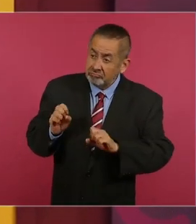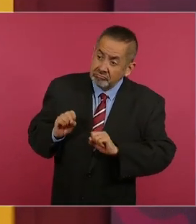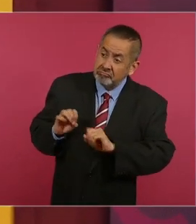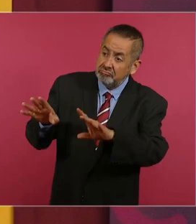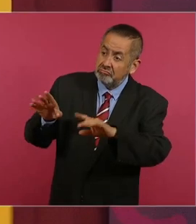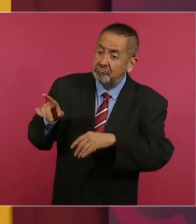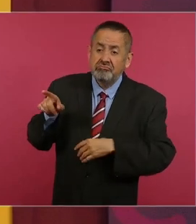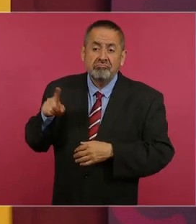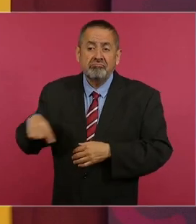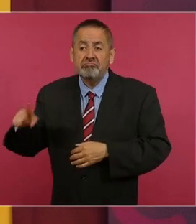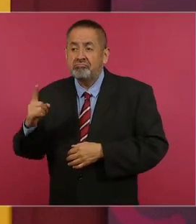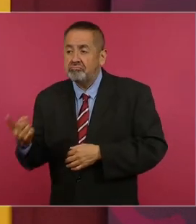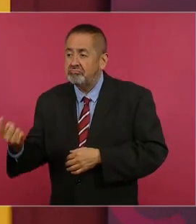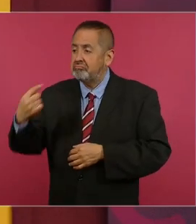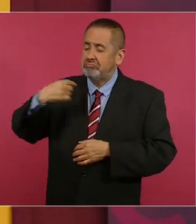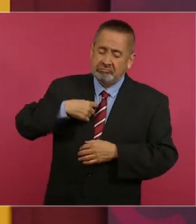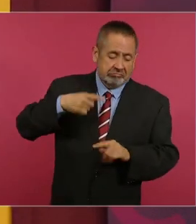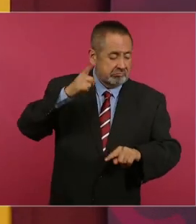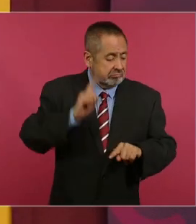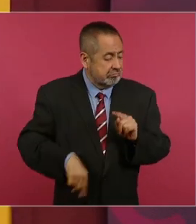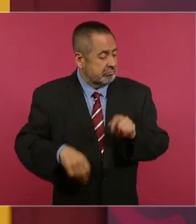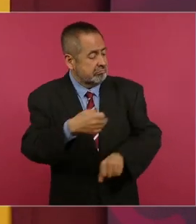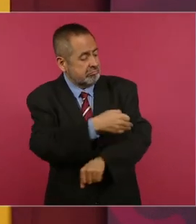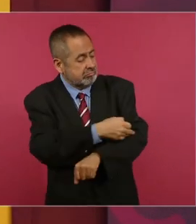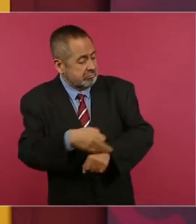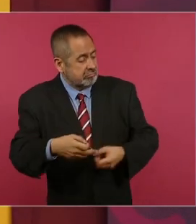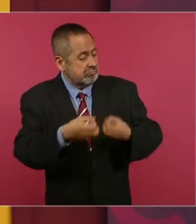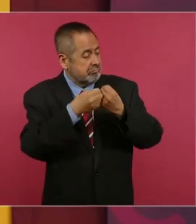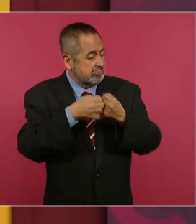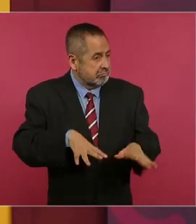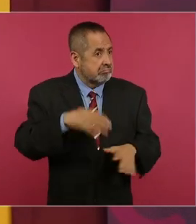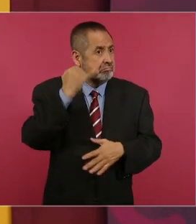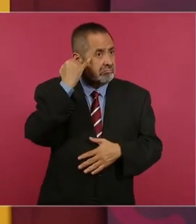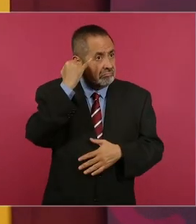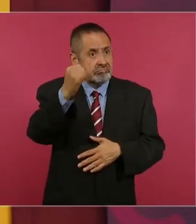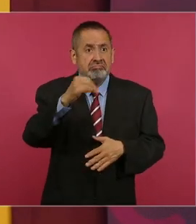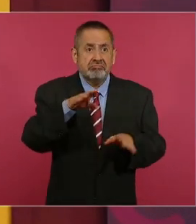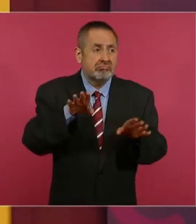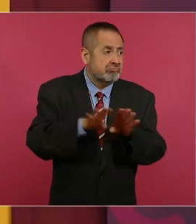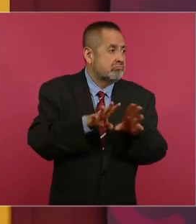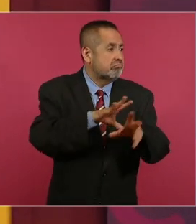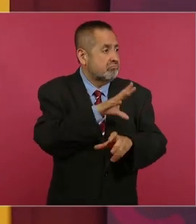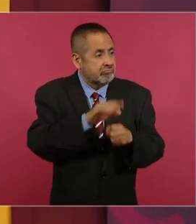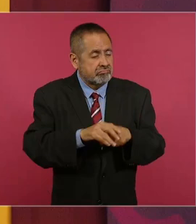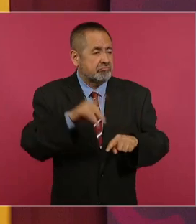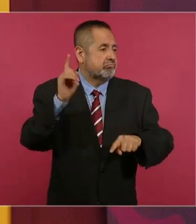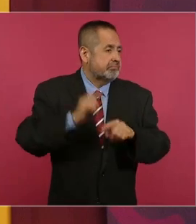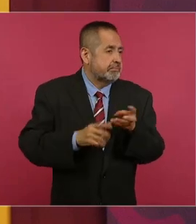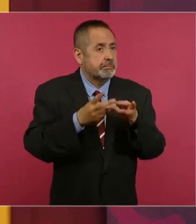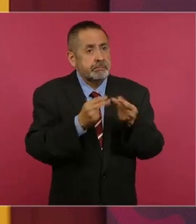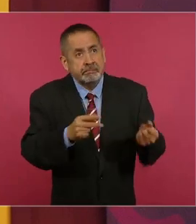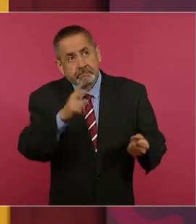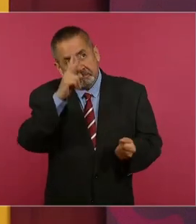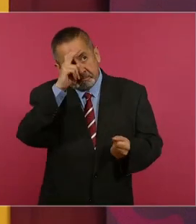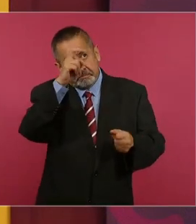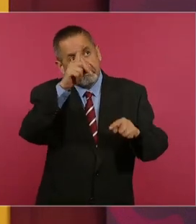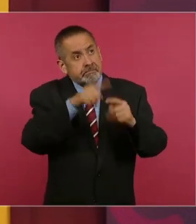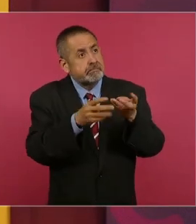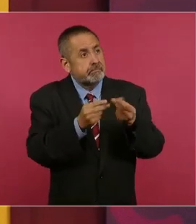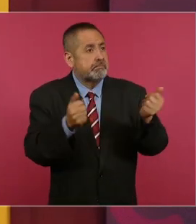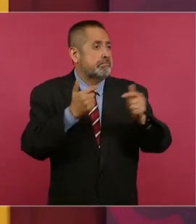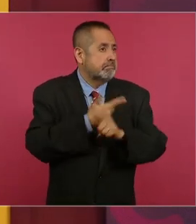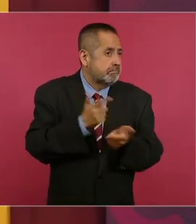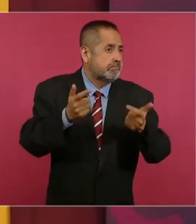familia, nuestras ideas morales, nuestra civilización, nuestros anhelos de